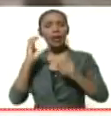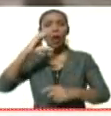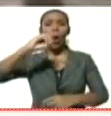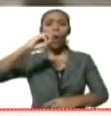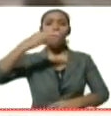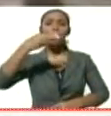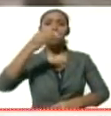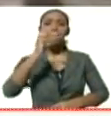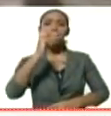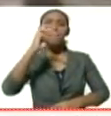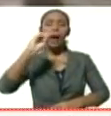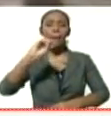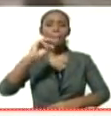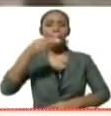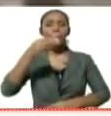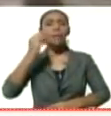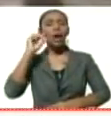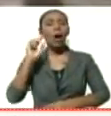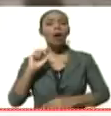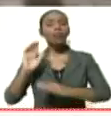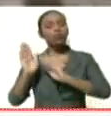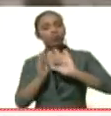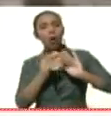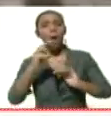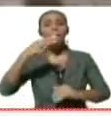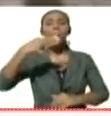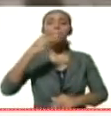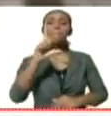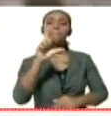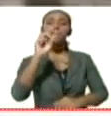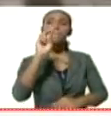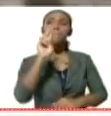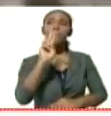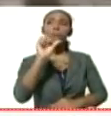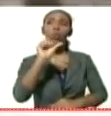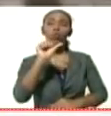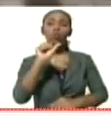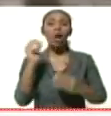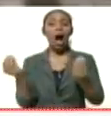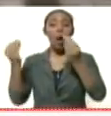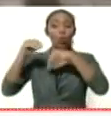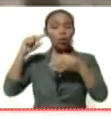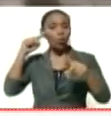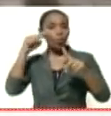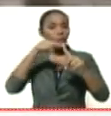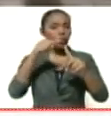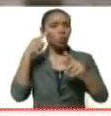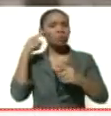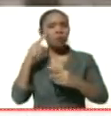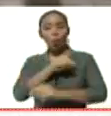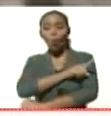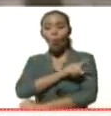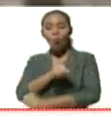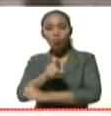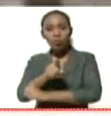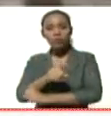Plus para avanzar hacia acuerdos objetivos,